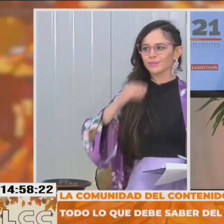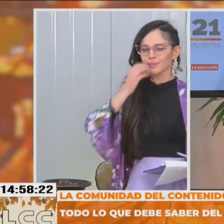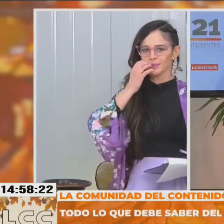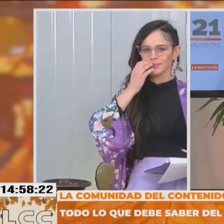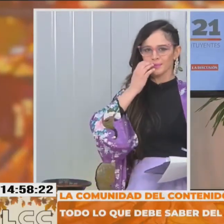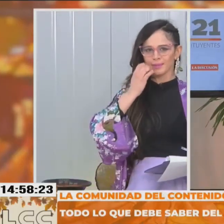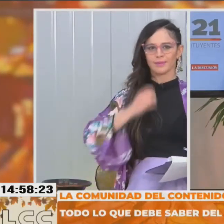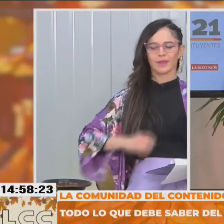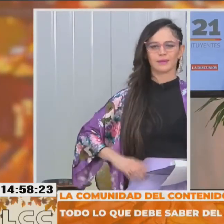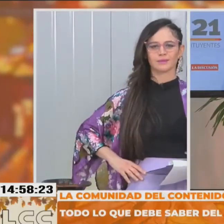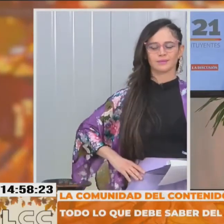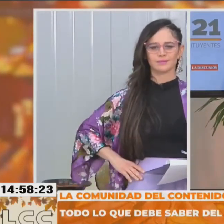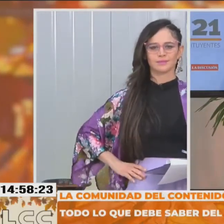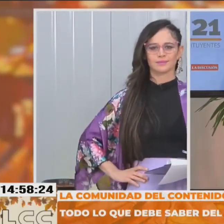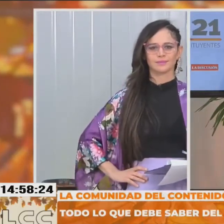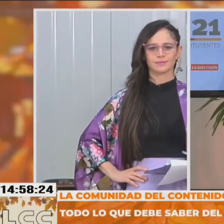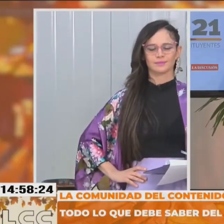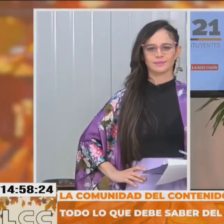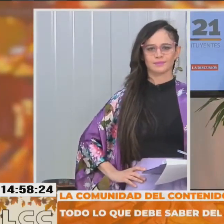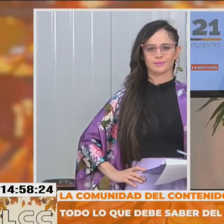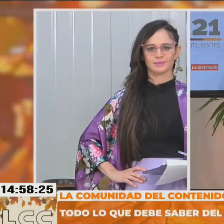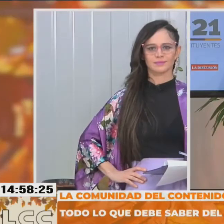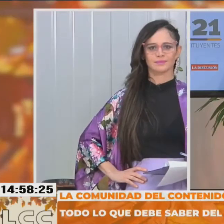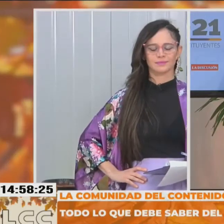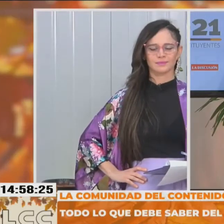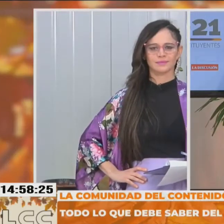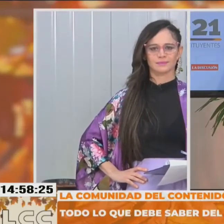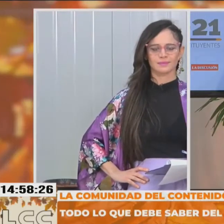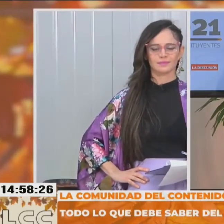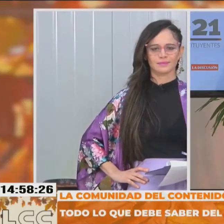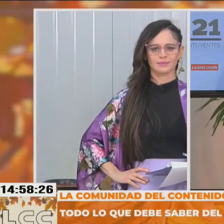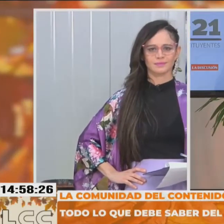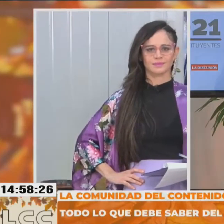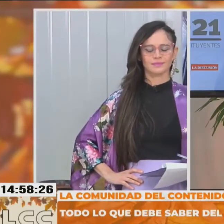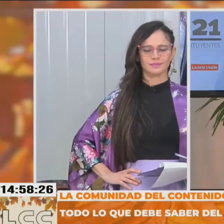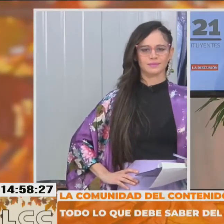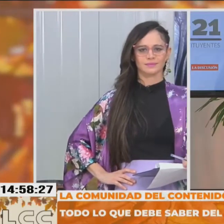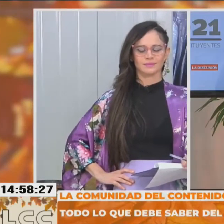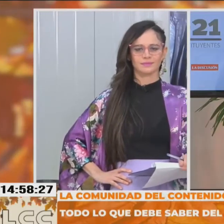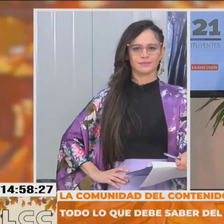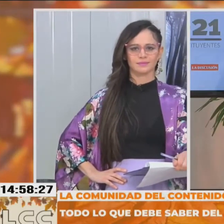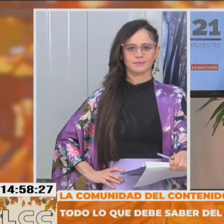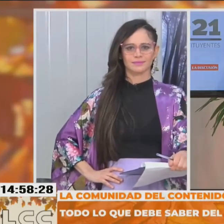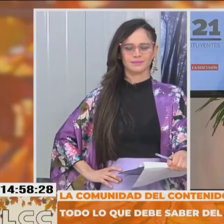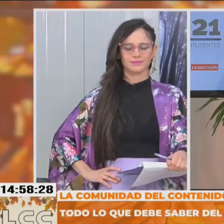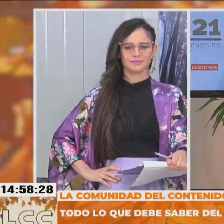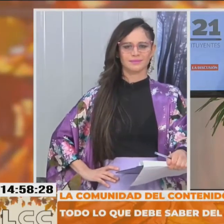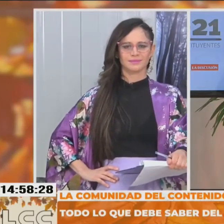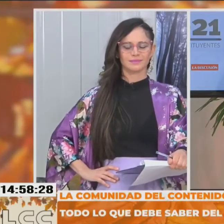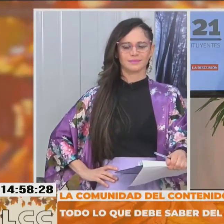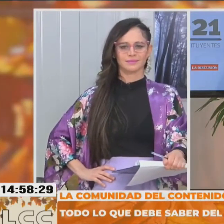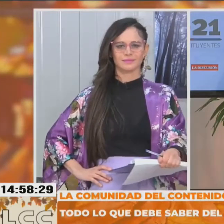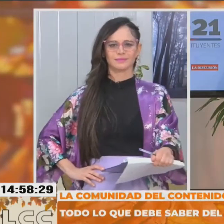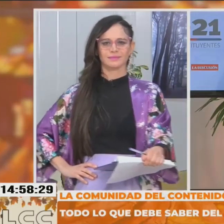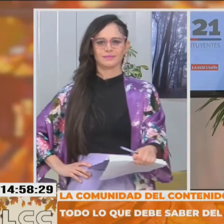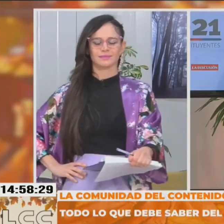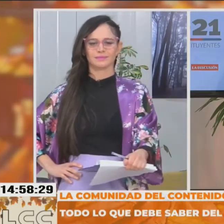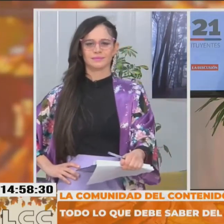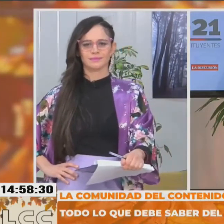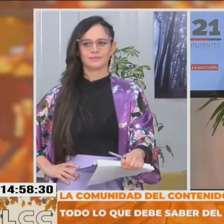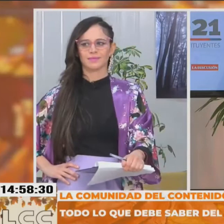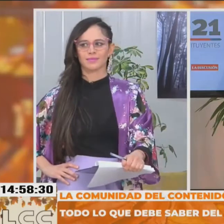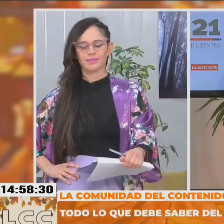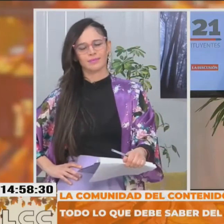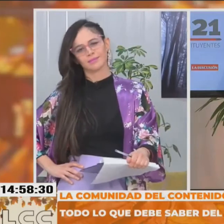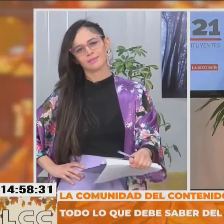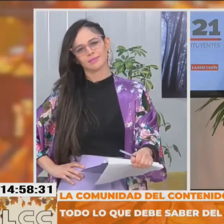Diario La Discusión. Por supuesto, Diario Concepción, Noticias UDEC y también nosotros como canal de televisión de la Universidad de Concepción vamos a